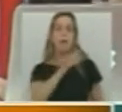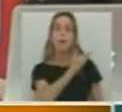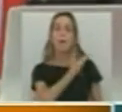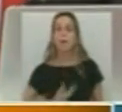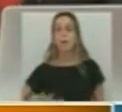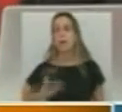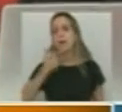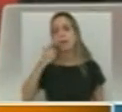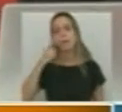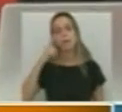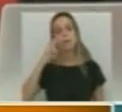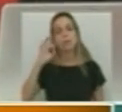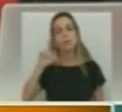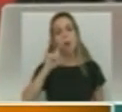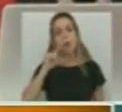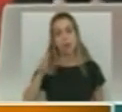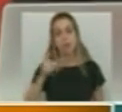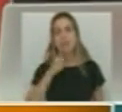ofreciendo solamente